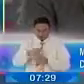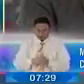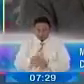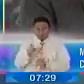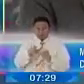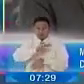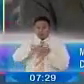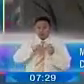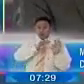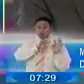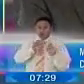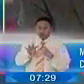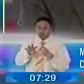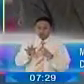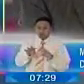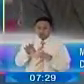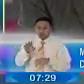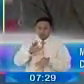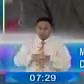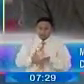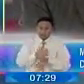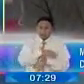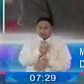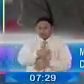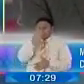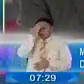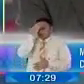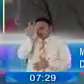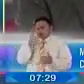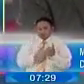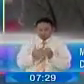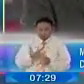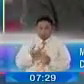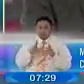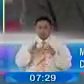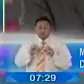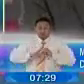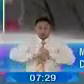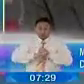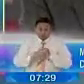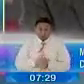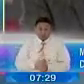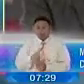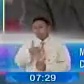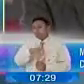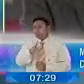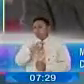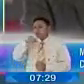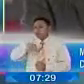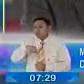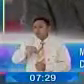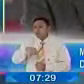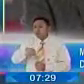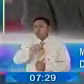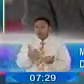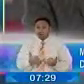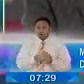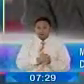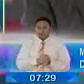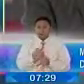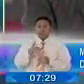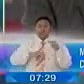están puestos en él, por todo lo que ya plenamente se sabe frente a la opinión pública. ¿Para cuándo está previsto, de acuerdo a la concesión, de